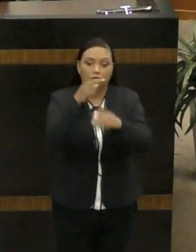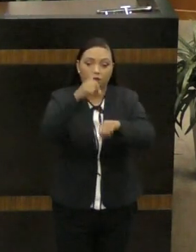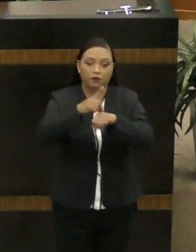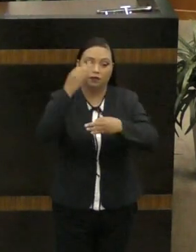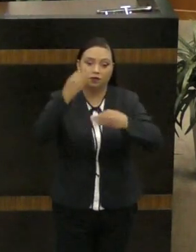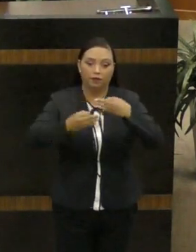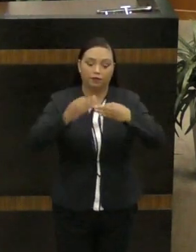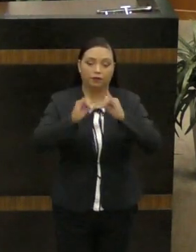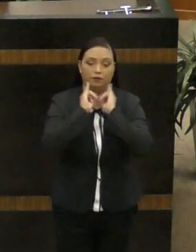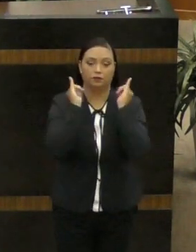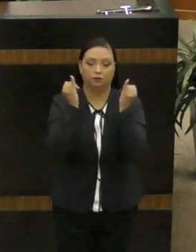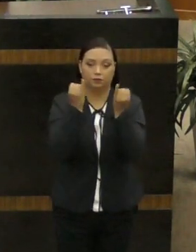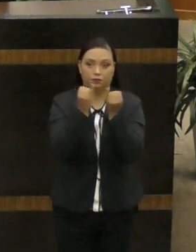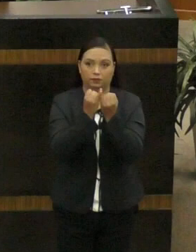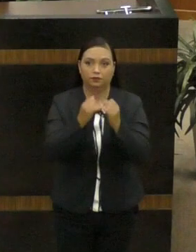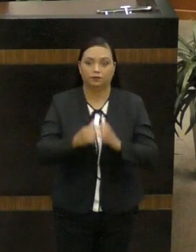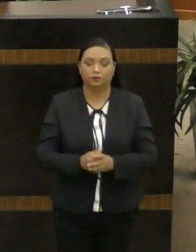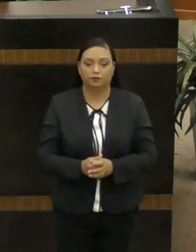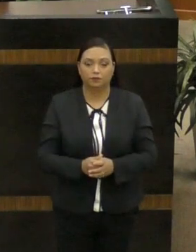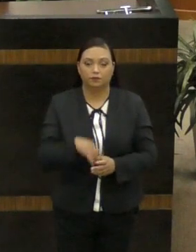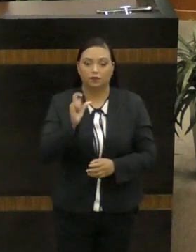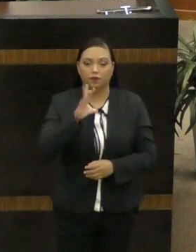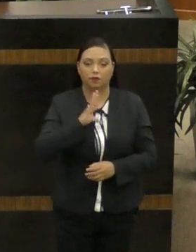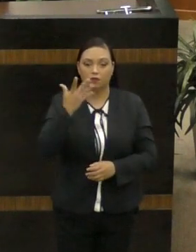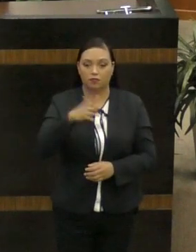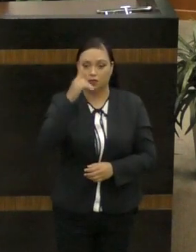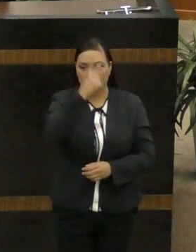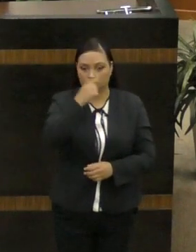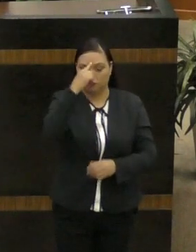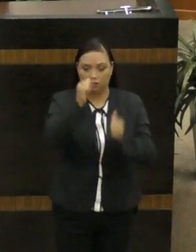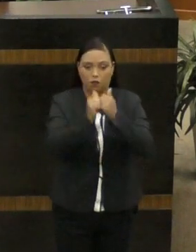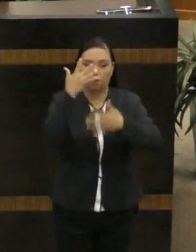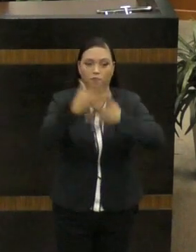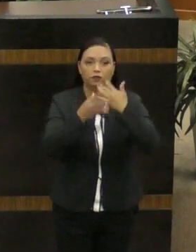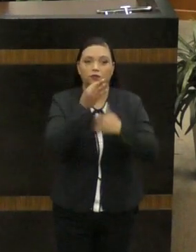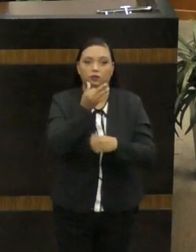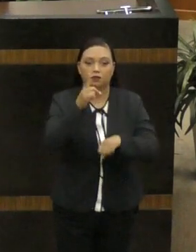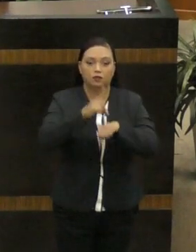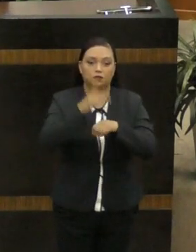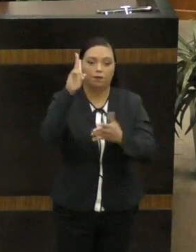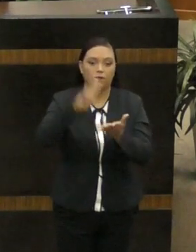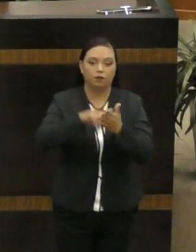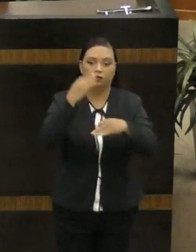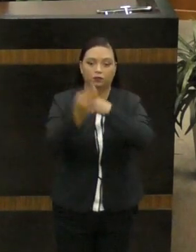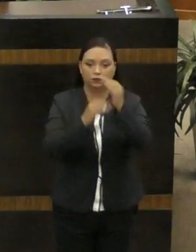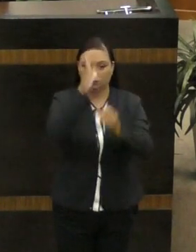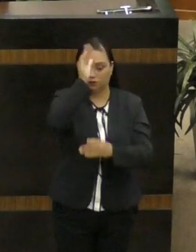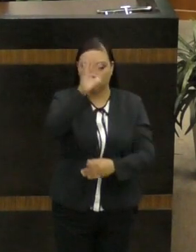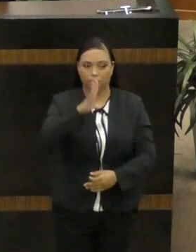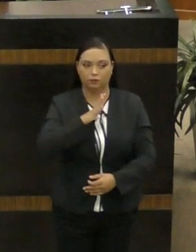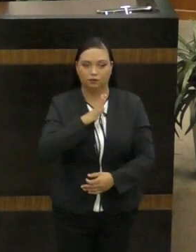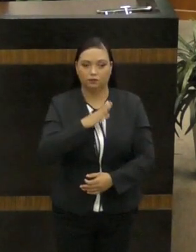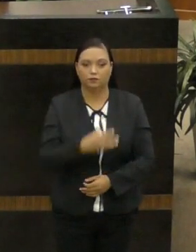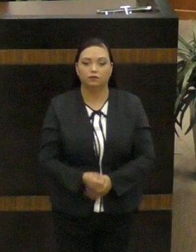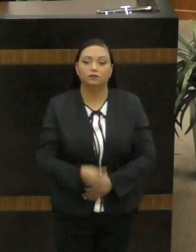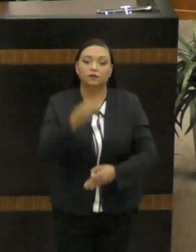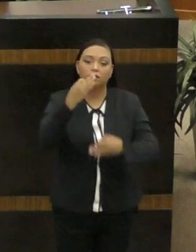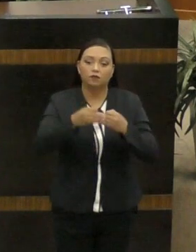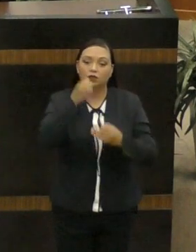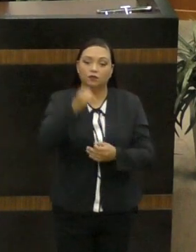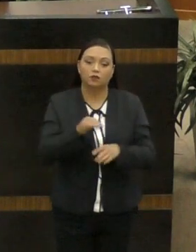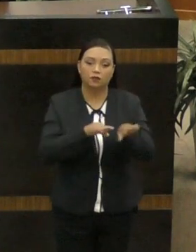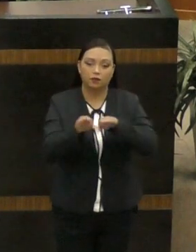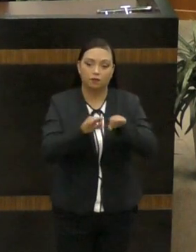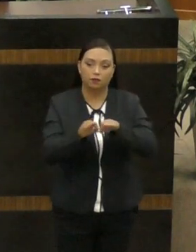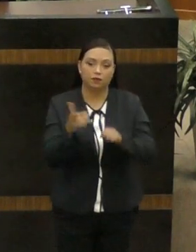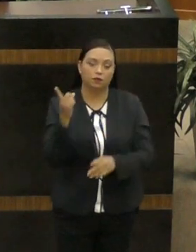se clausura la presente junta previa, siendo las 10 horas con 15 minutos, declarándose válidos los acuerdos tomados, concluyendo así los